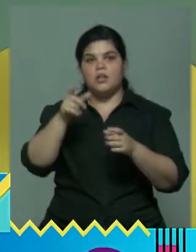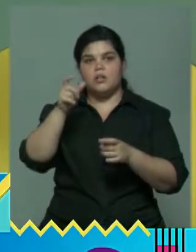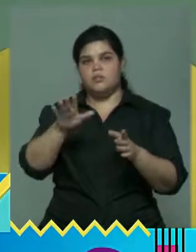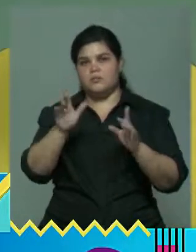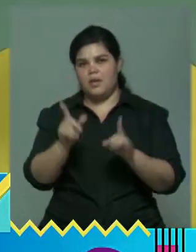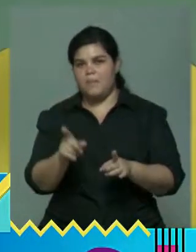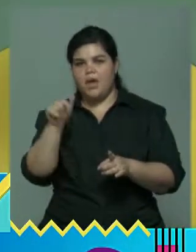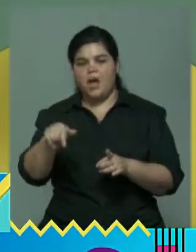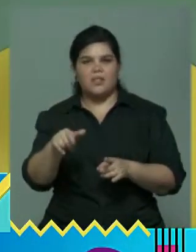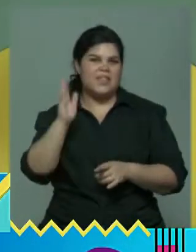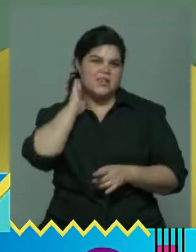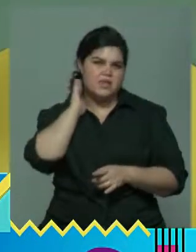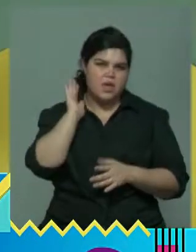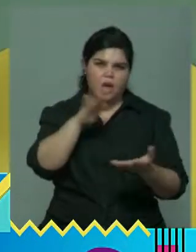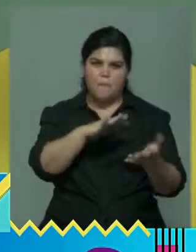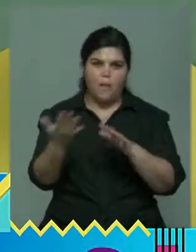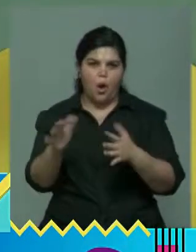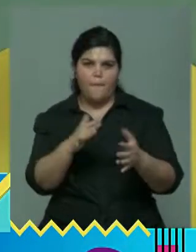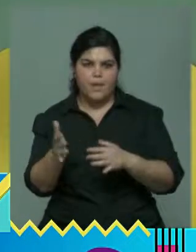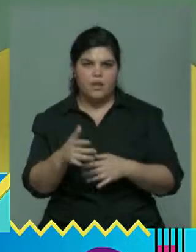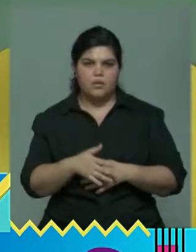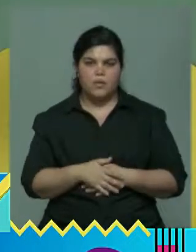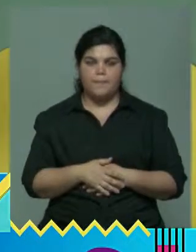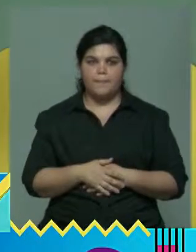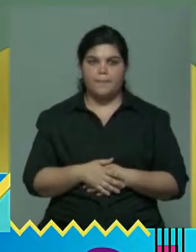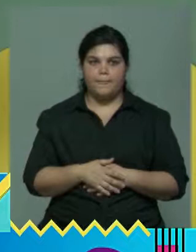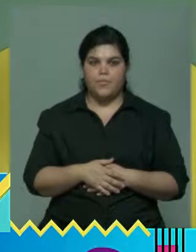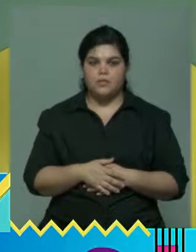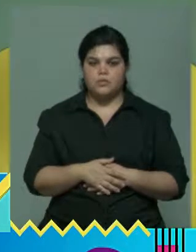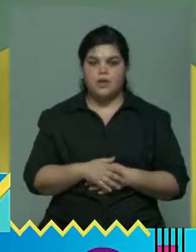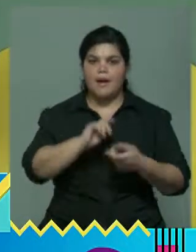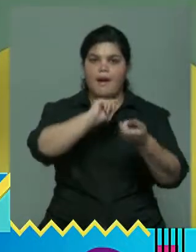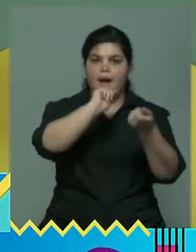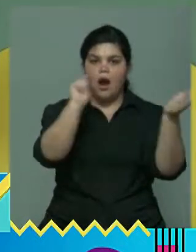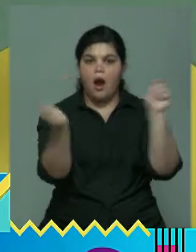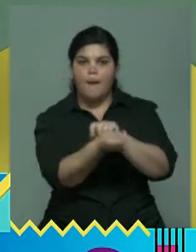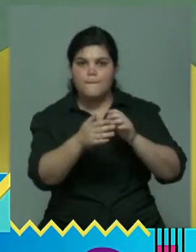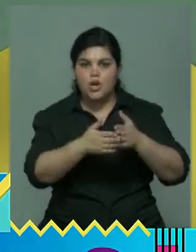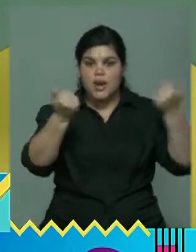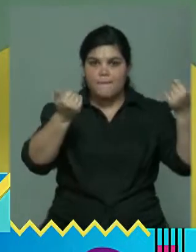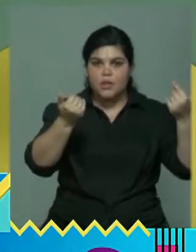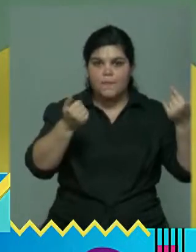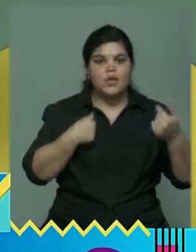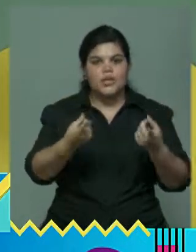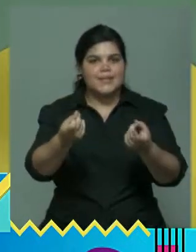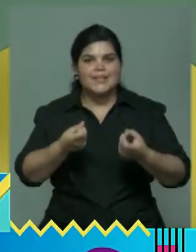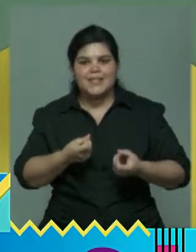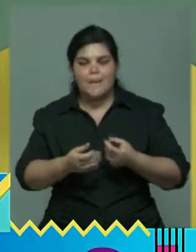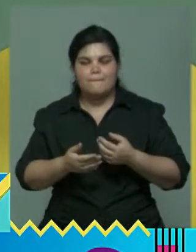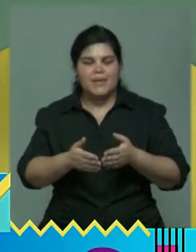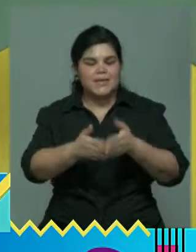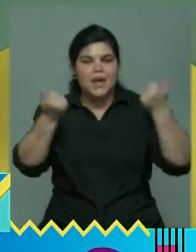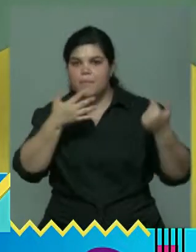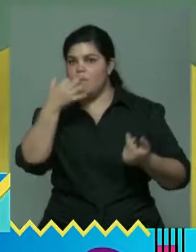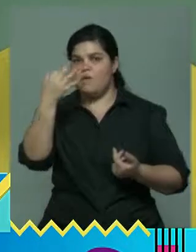16. Entonces, los cambios son rápidos, pero deberían ser aún más rápidos y que lleguen a la vida de